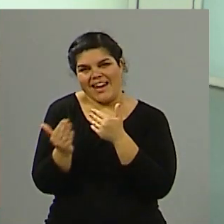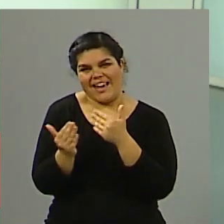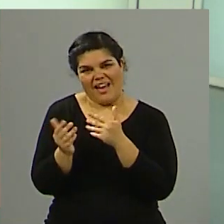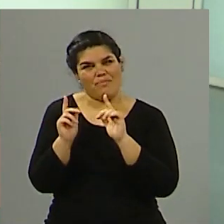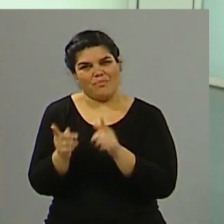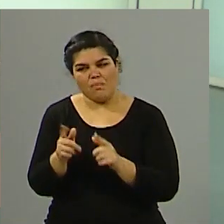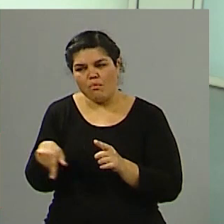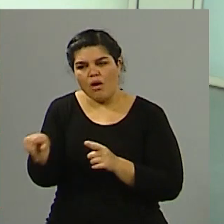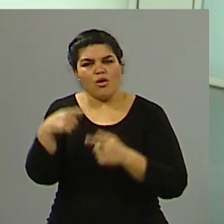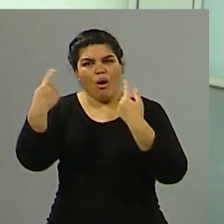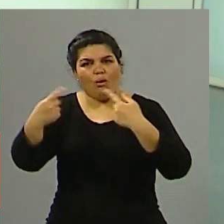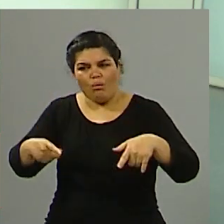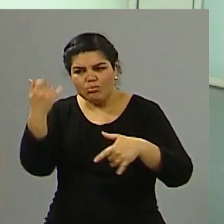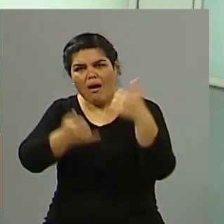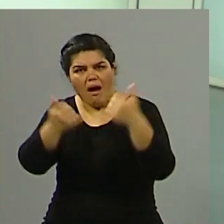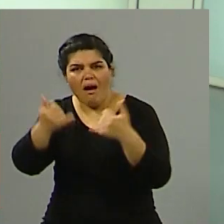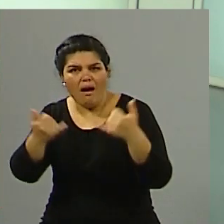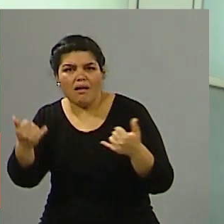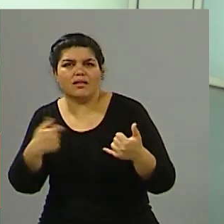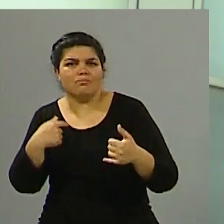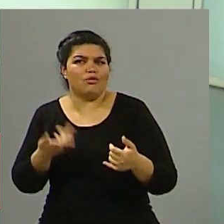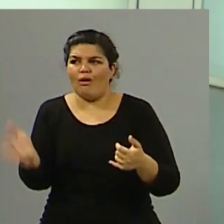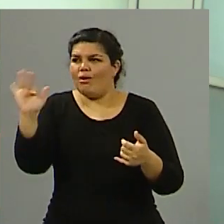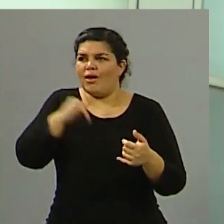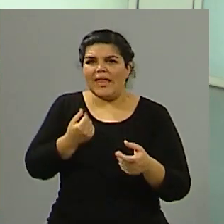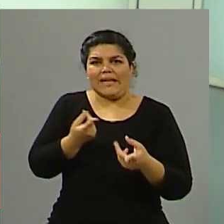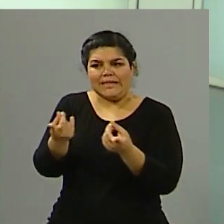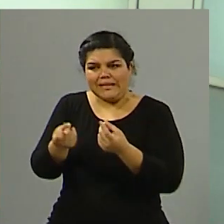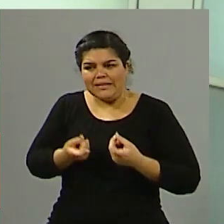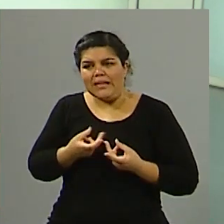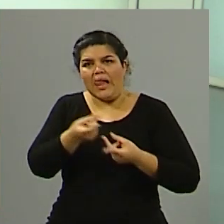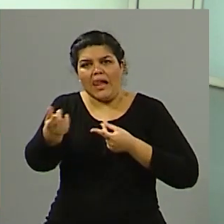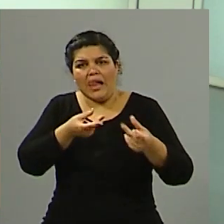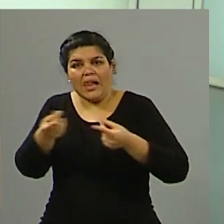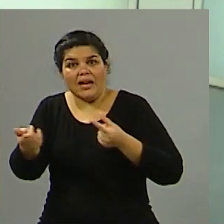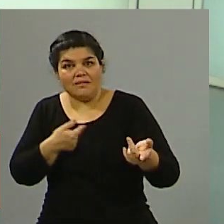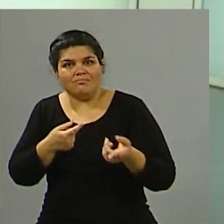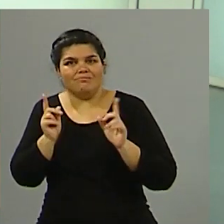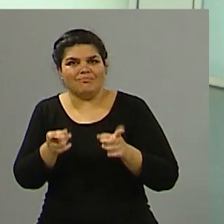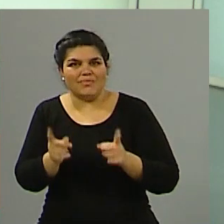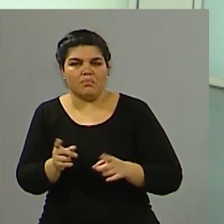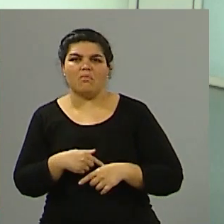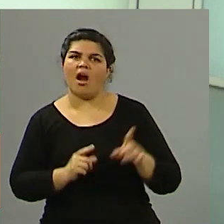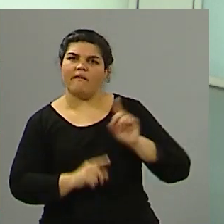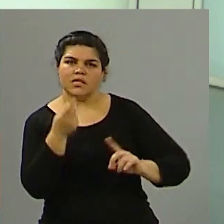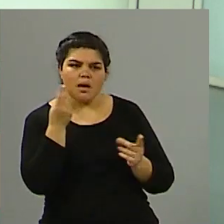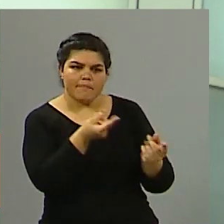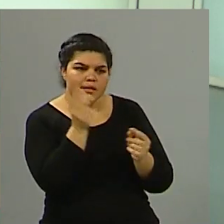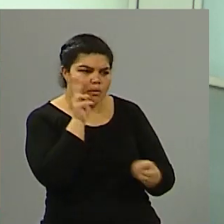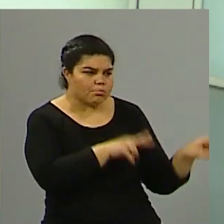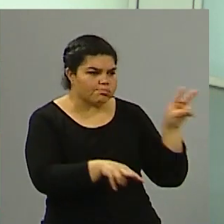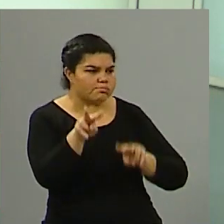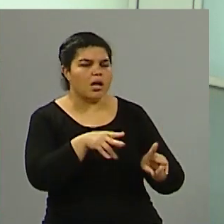siempre tiene ese producto que necesitamos a diario, ¿no? Más allá de que en esto de buscar precios uno haga un recorrido que por ahí es un poco más